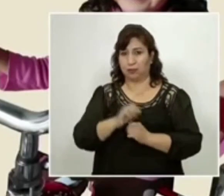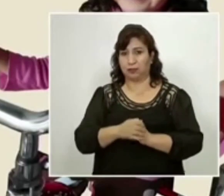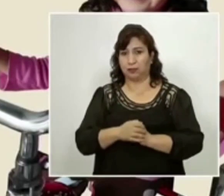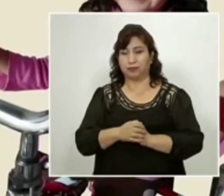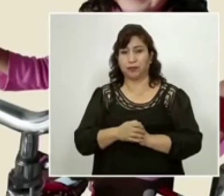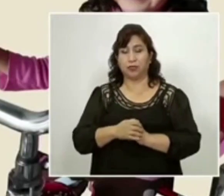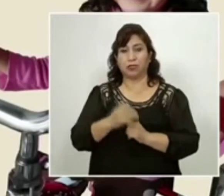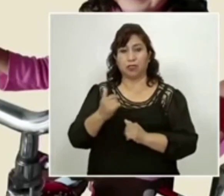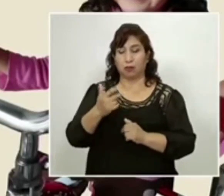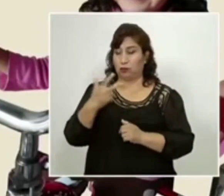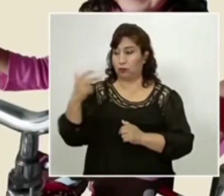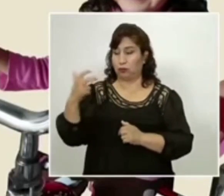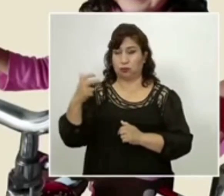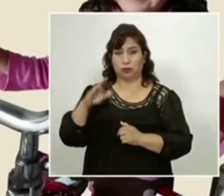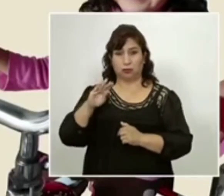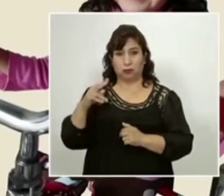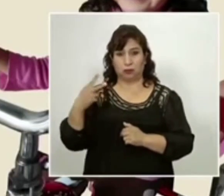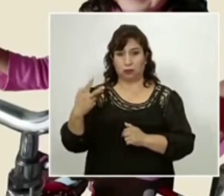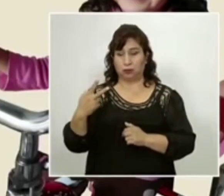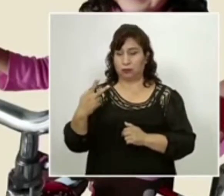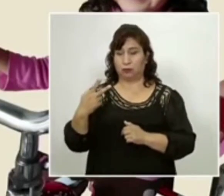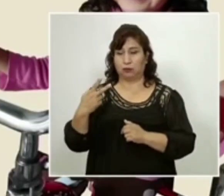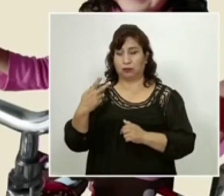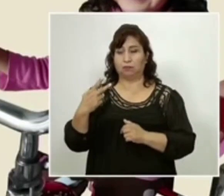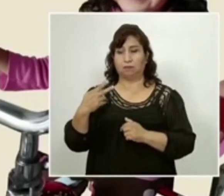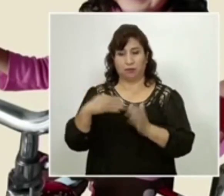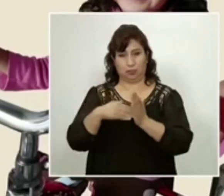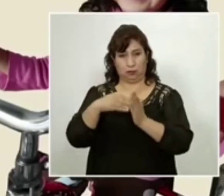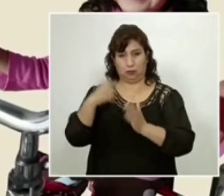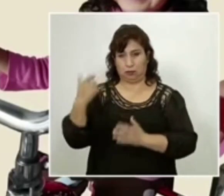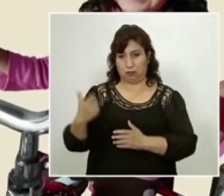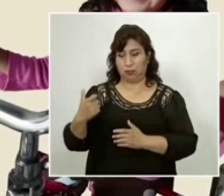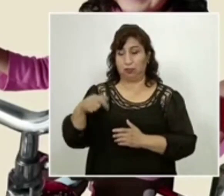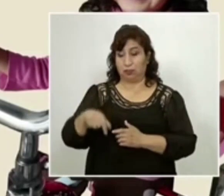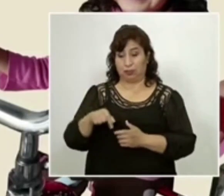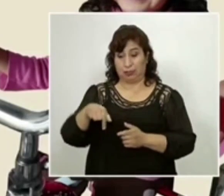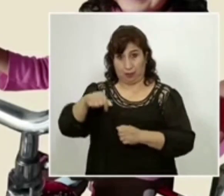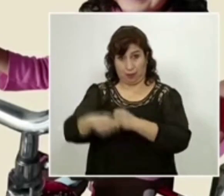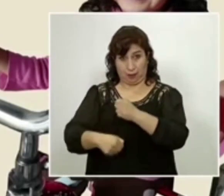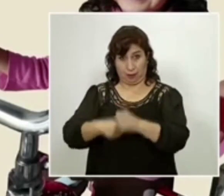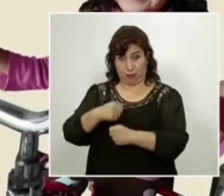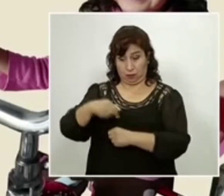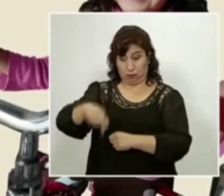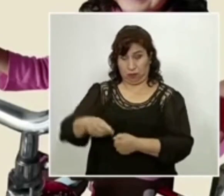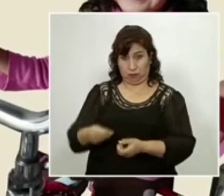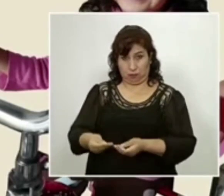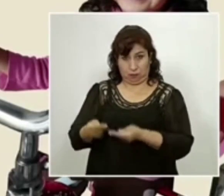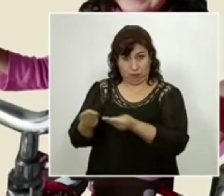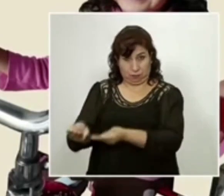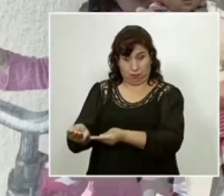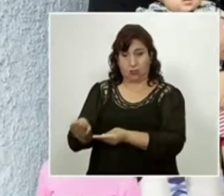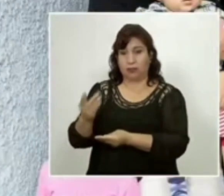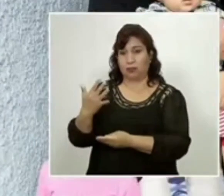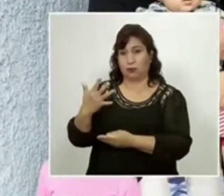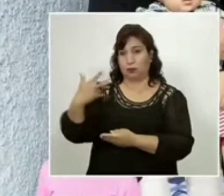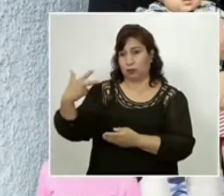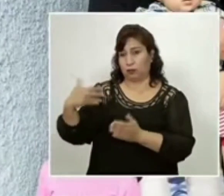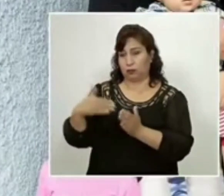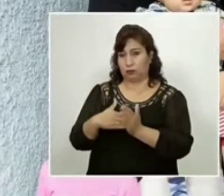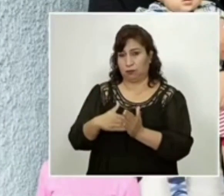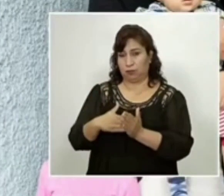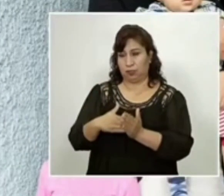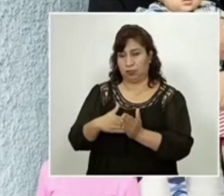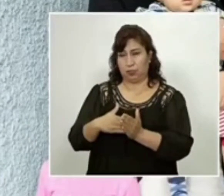Y 892 millones de pesos se aplican este año en 58.000,